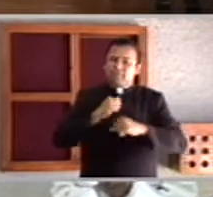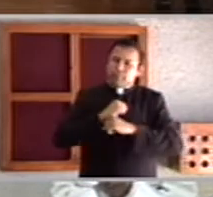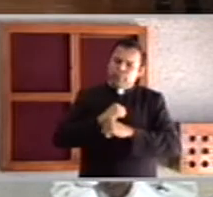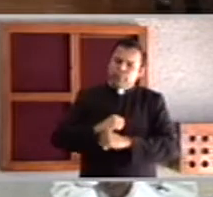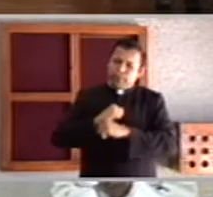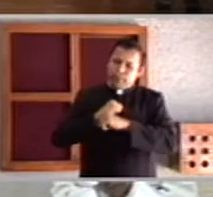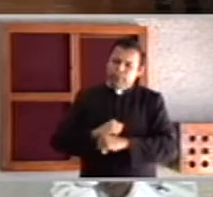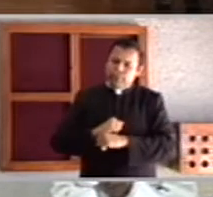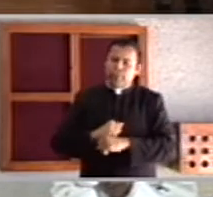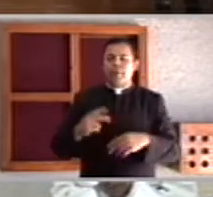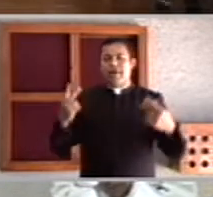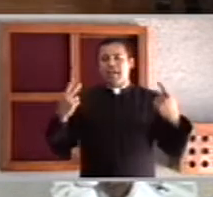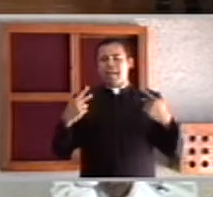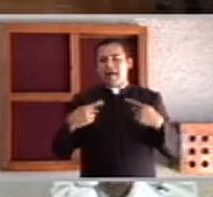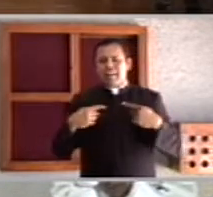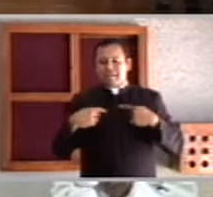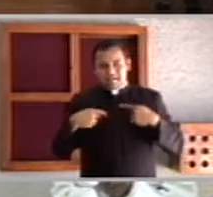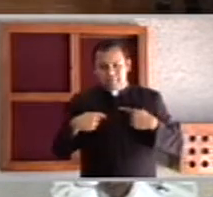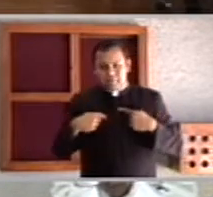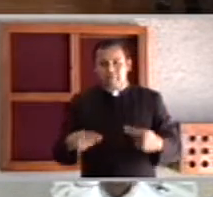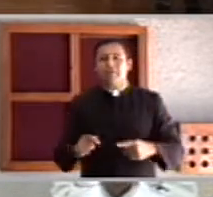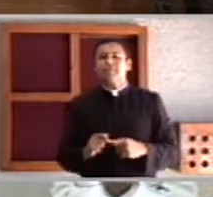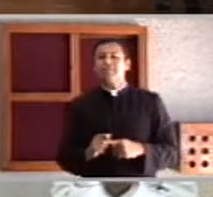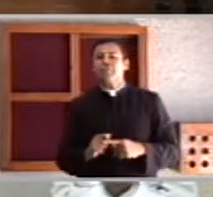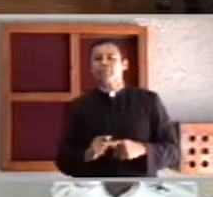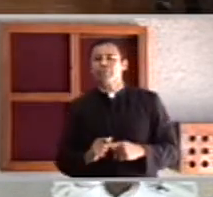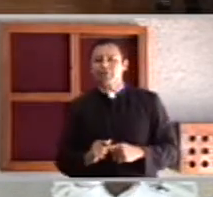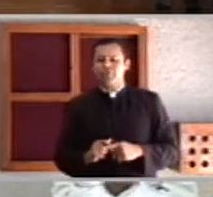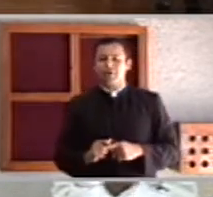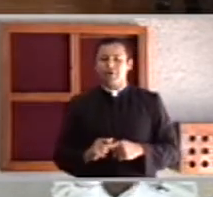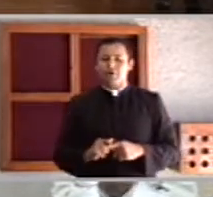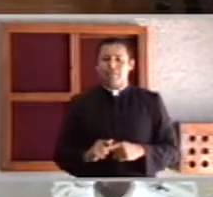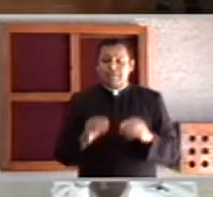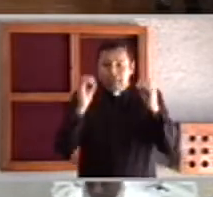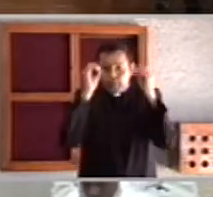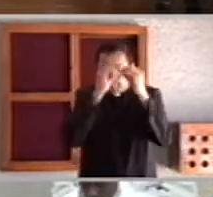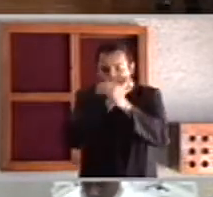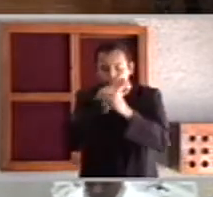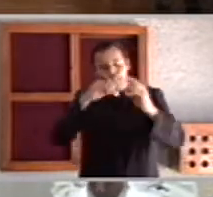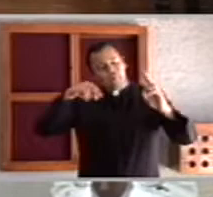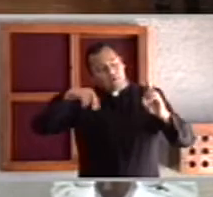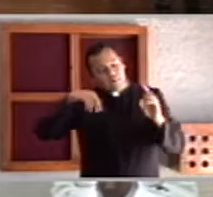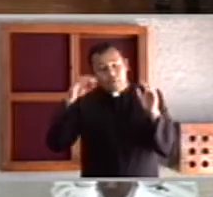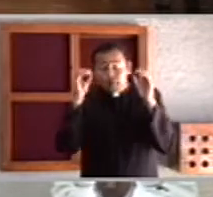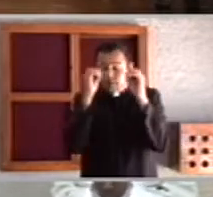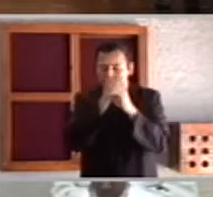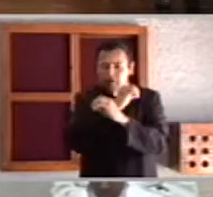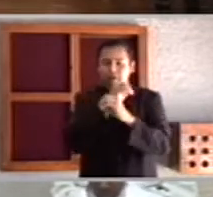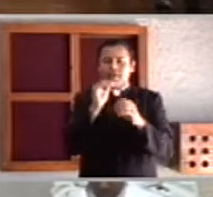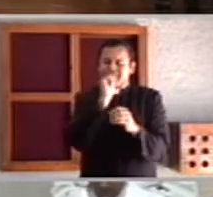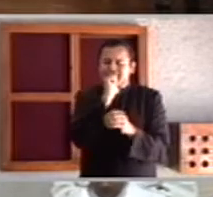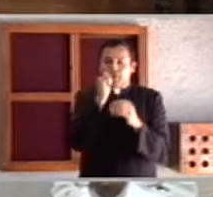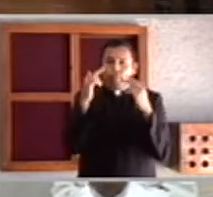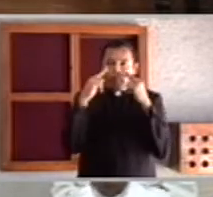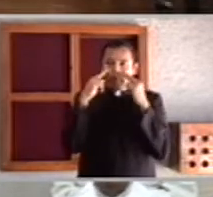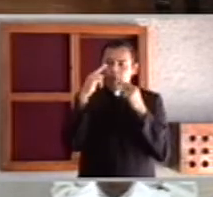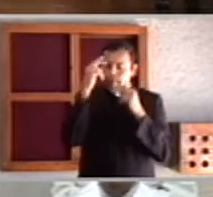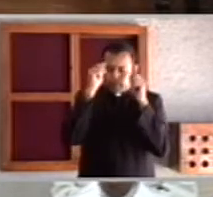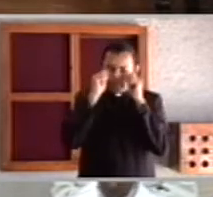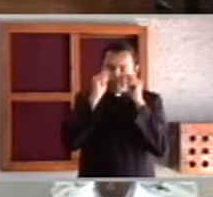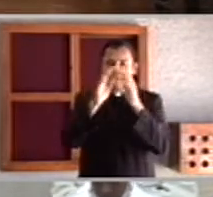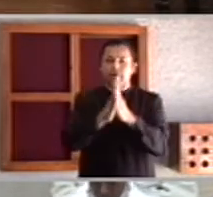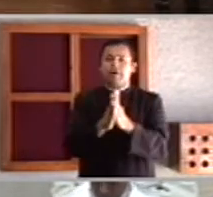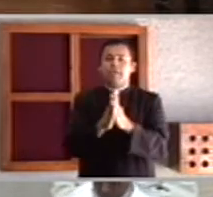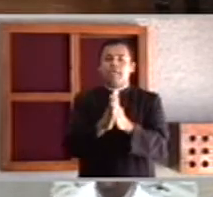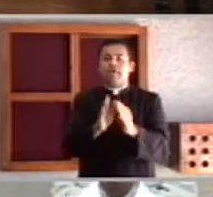las mazmorras, en la oscuridad, en las tinieblas, para que brille la luz de